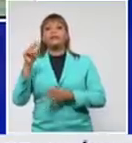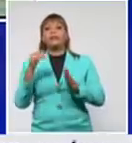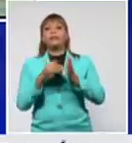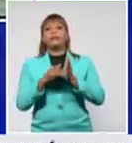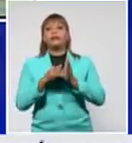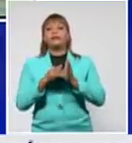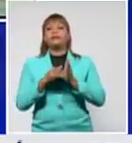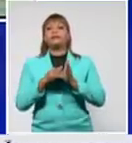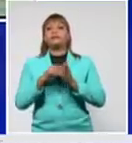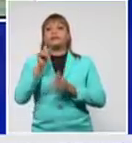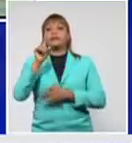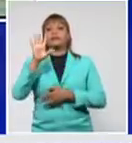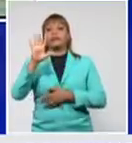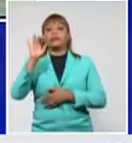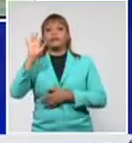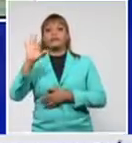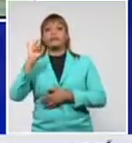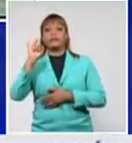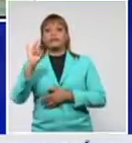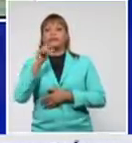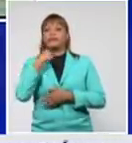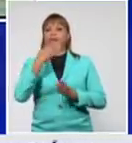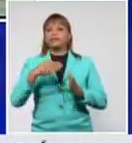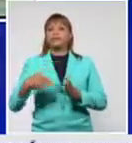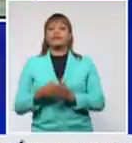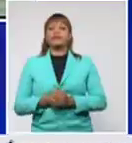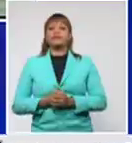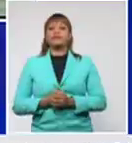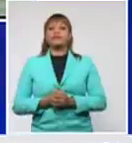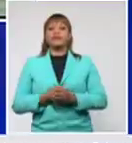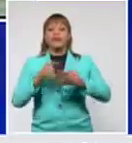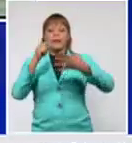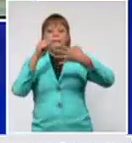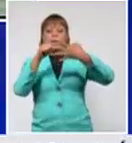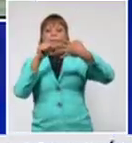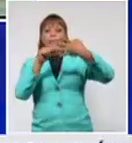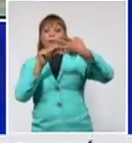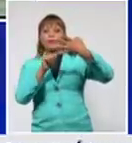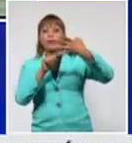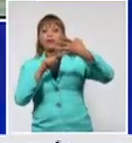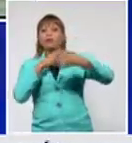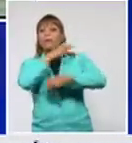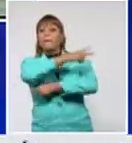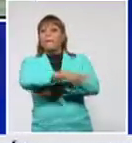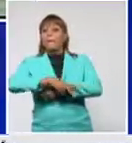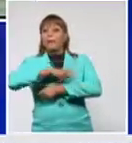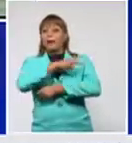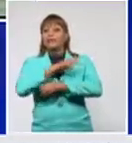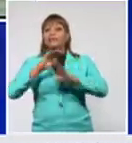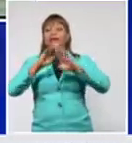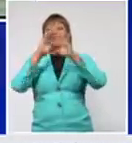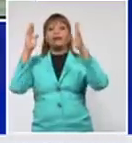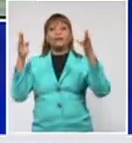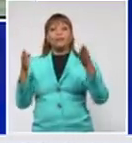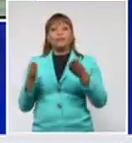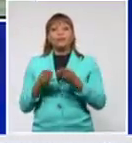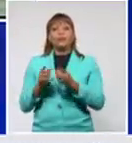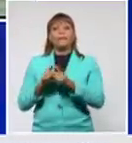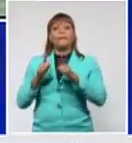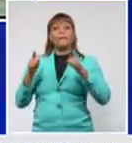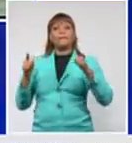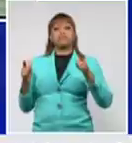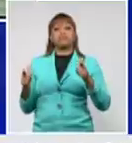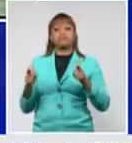22.257. Estos siguen siendo los 4 países del mundo con una mayor afectación por